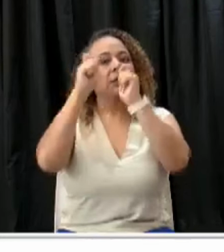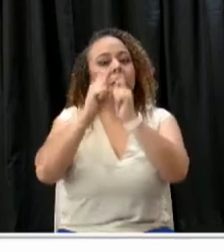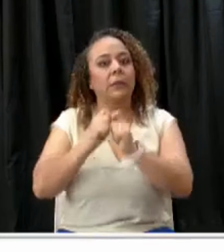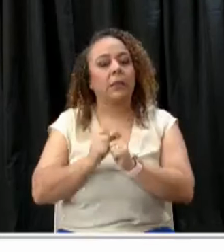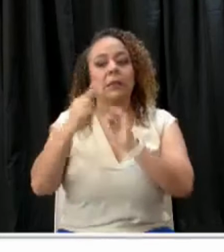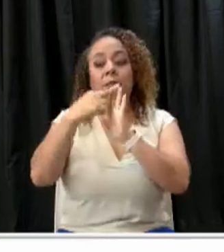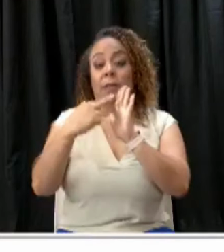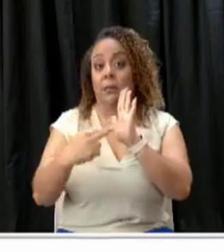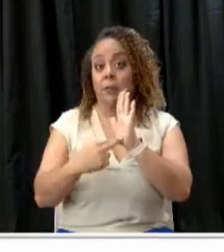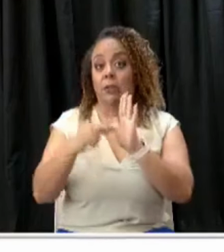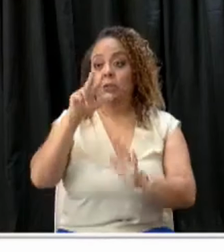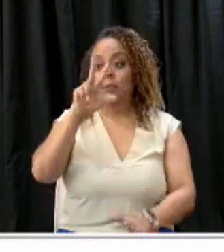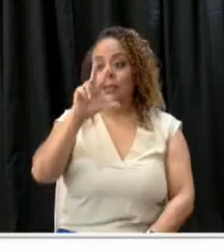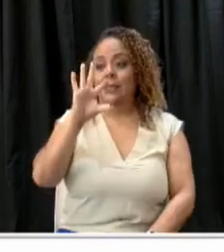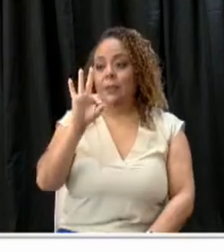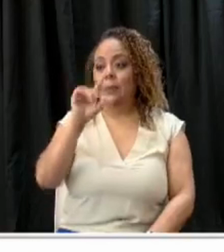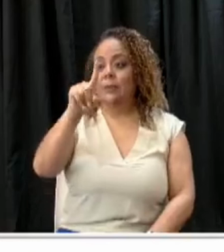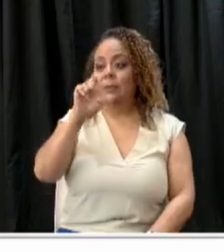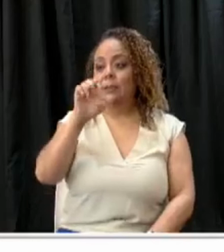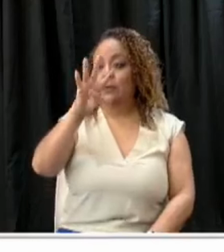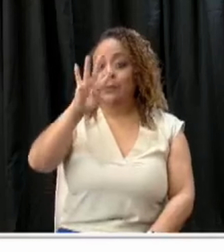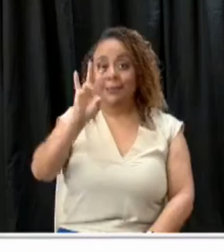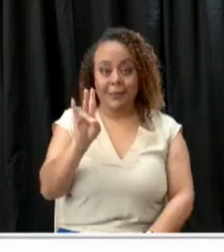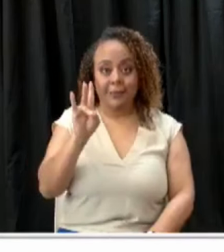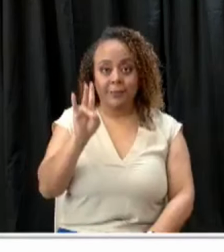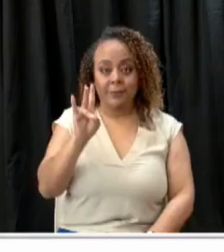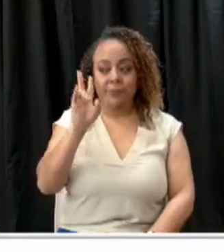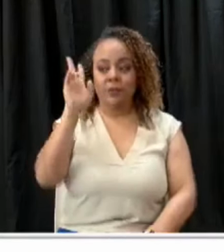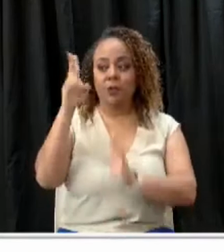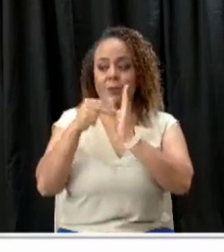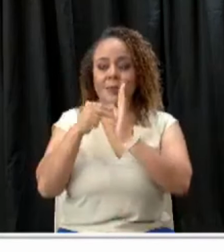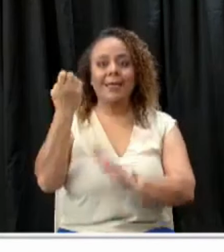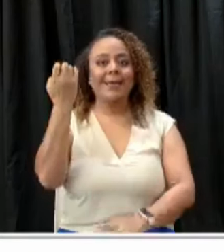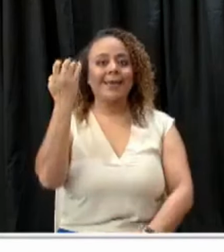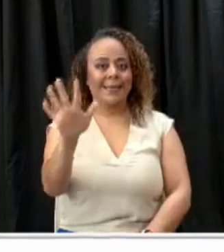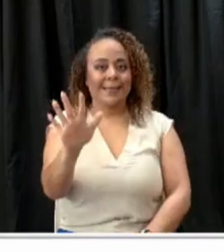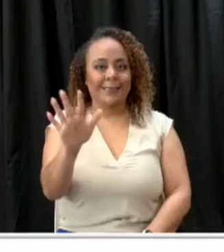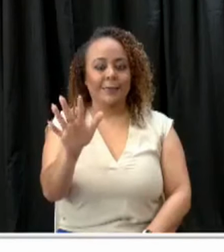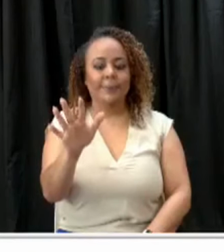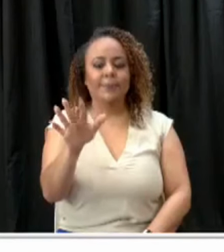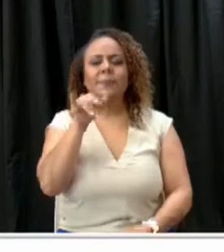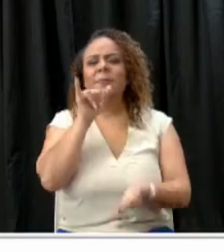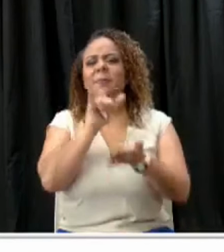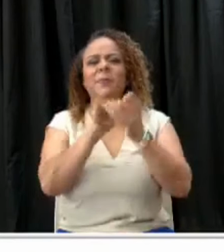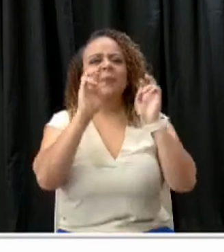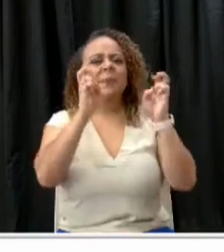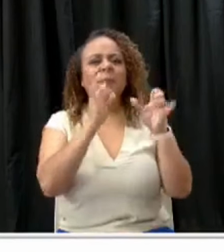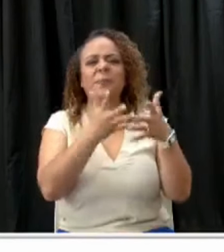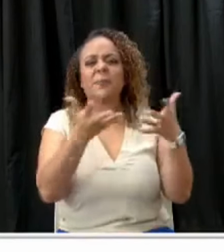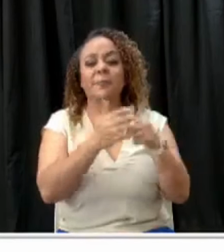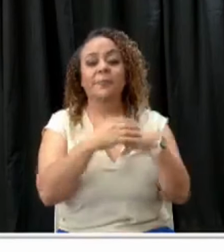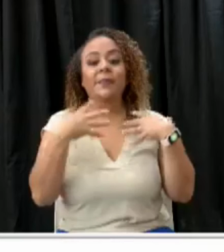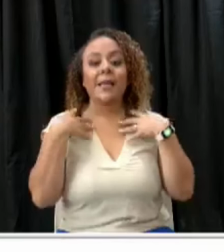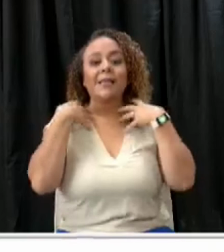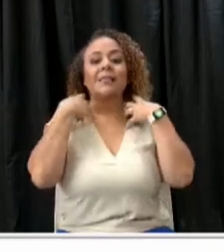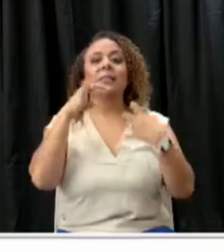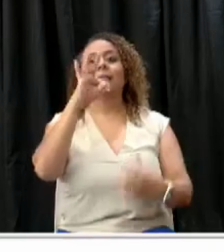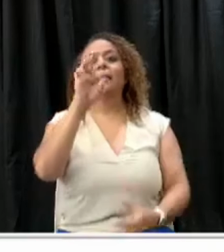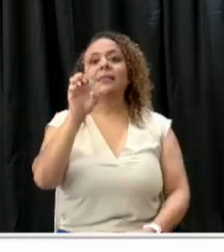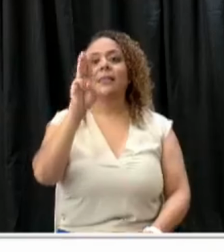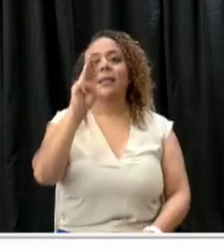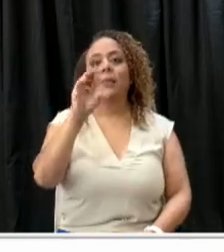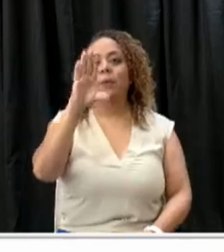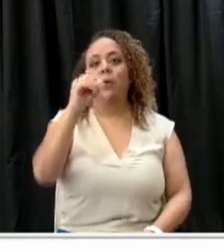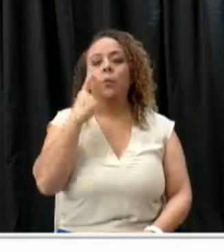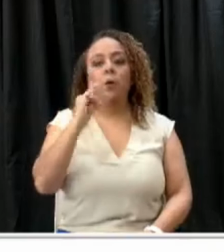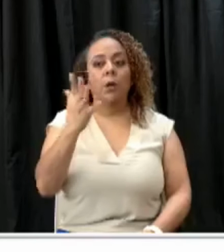El reglamento 39147 del 2015, donde nos habla sobre el estrés térmico por calor y todas